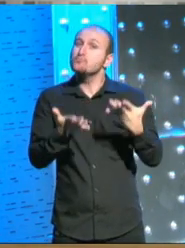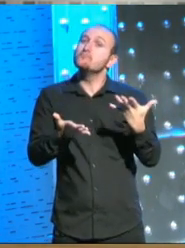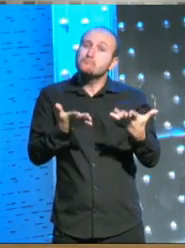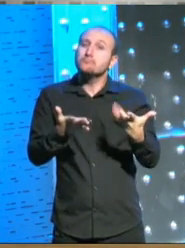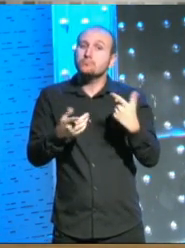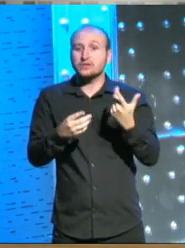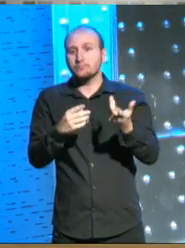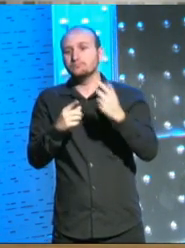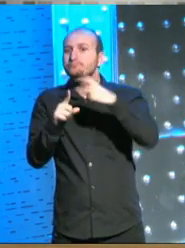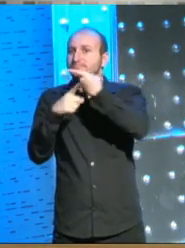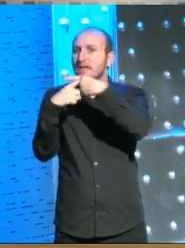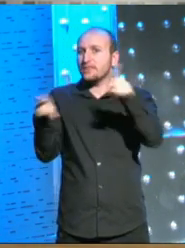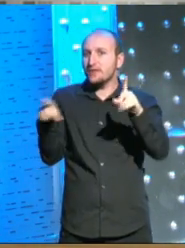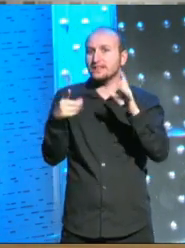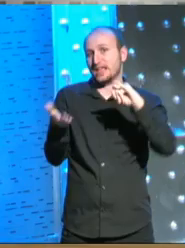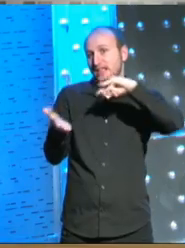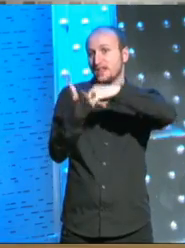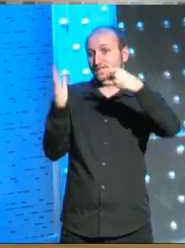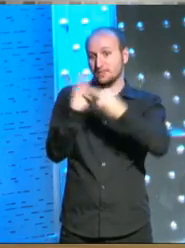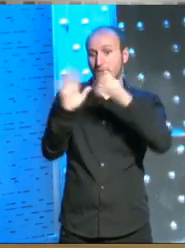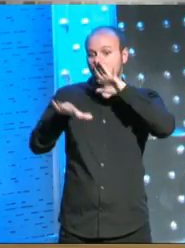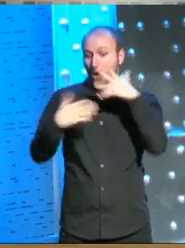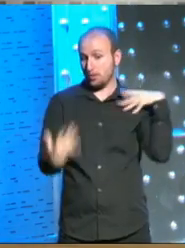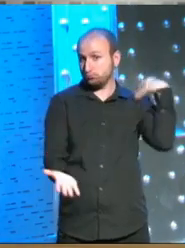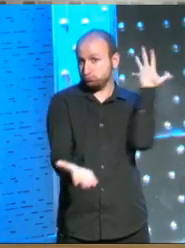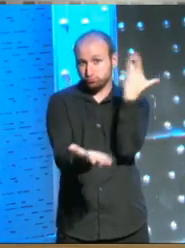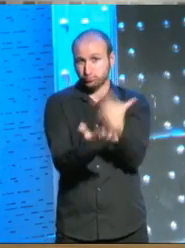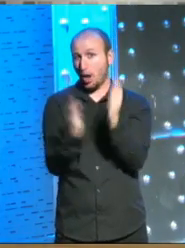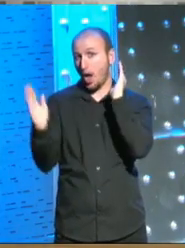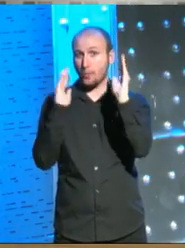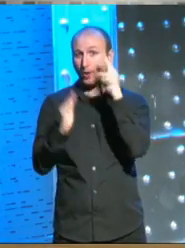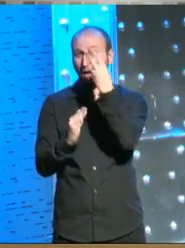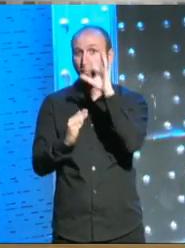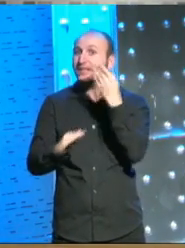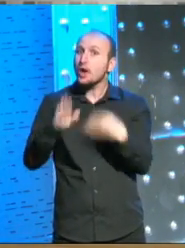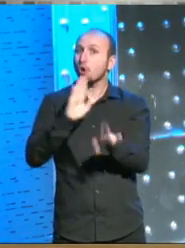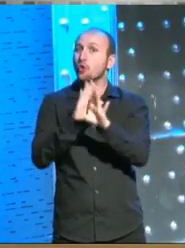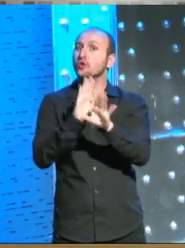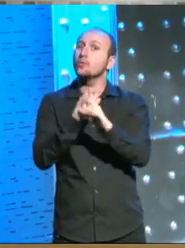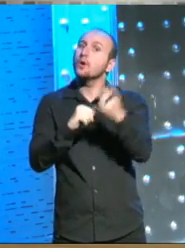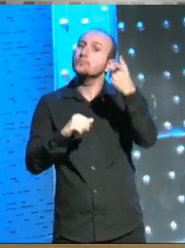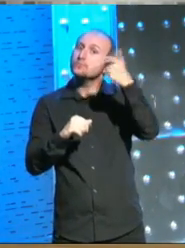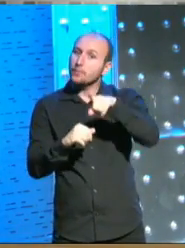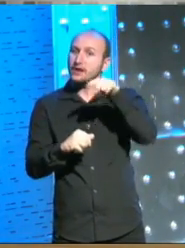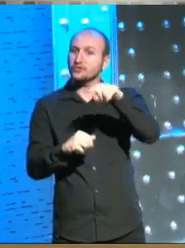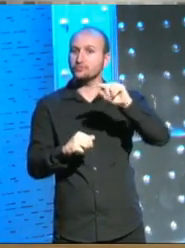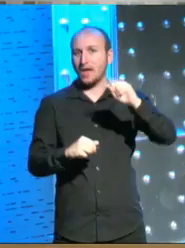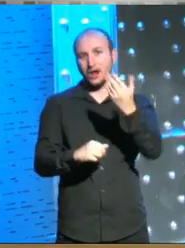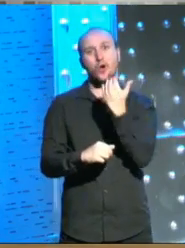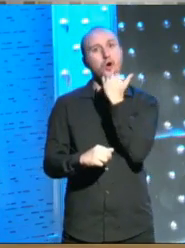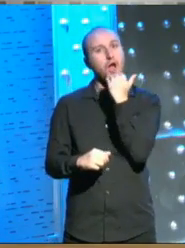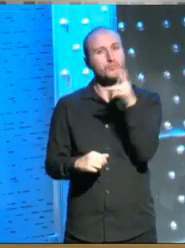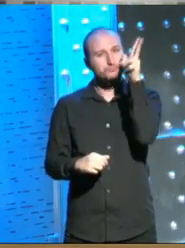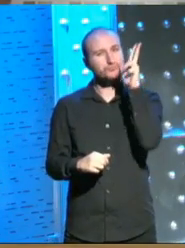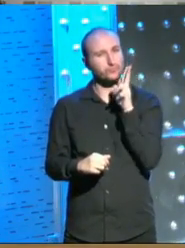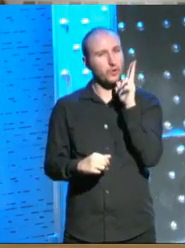el autocrom, que era un sistema que prácticamente hasta los años 20 estuvo en vigor y que también se aplicó. Esta es una pequeña joya de mi